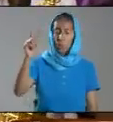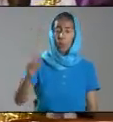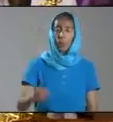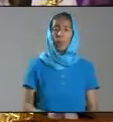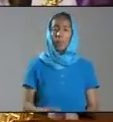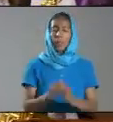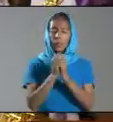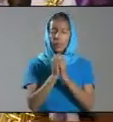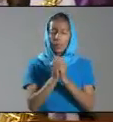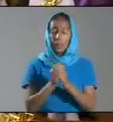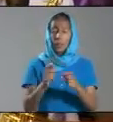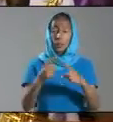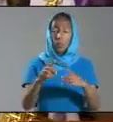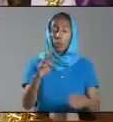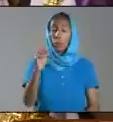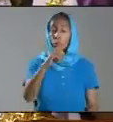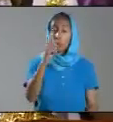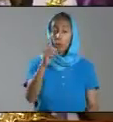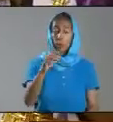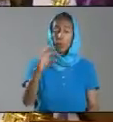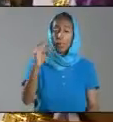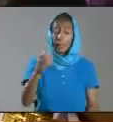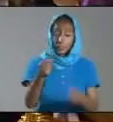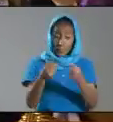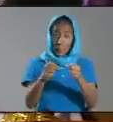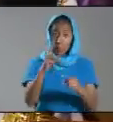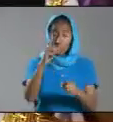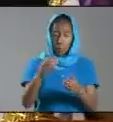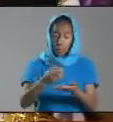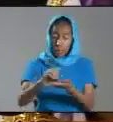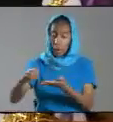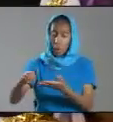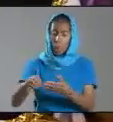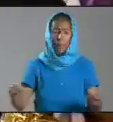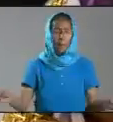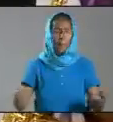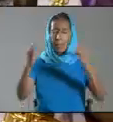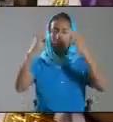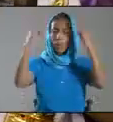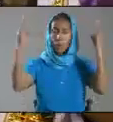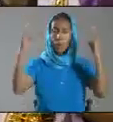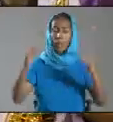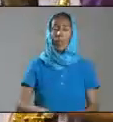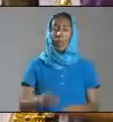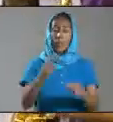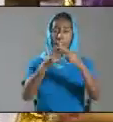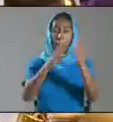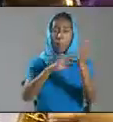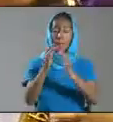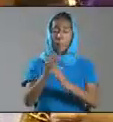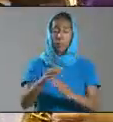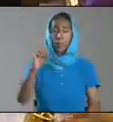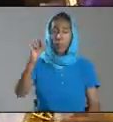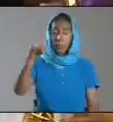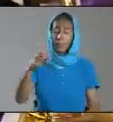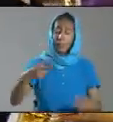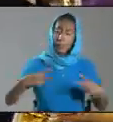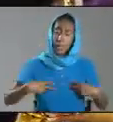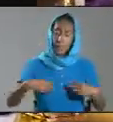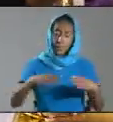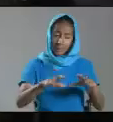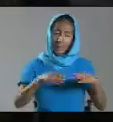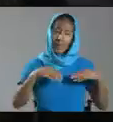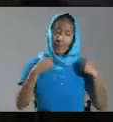todos, Señor, que hagas una obra maravillosa en el nombre de Jesús. Si hay sanidades,